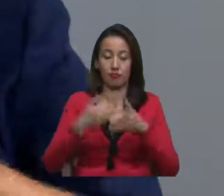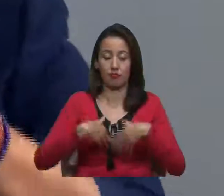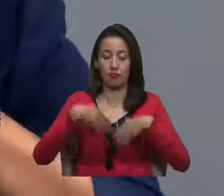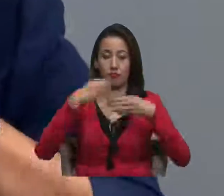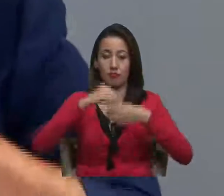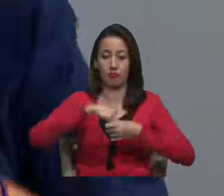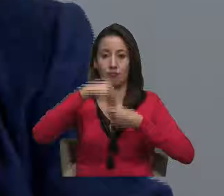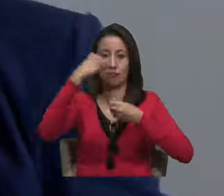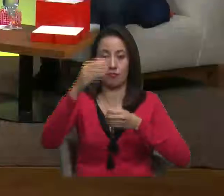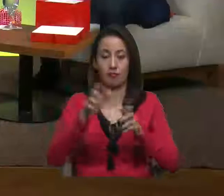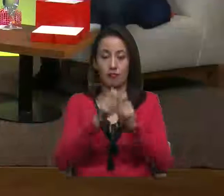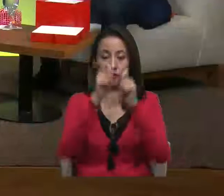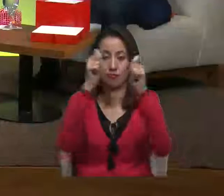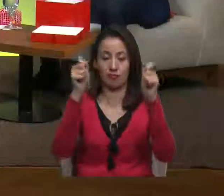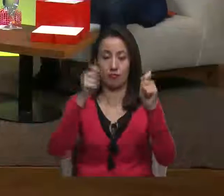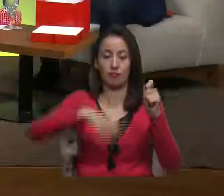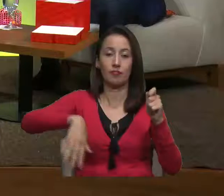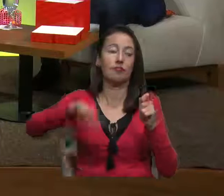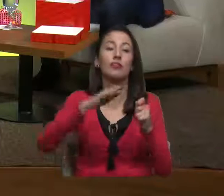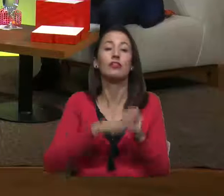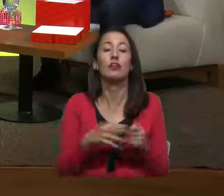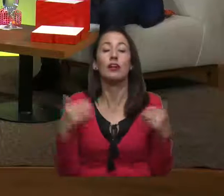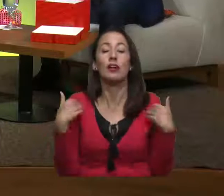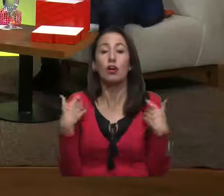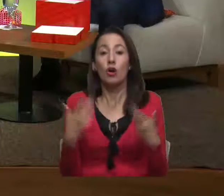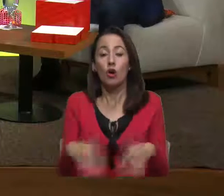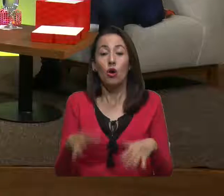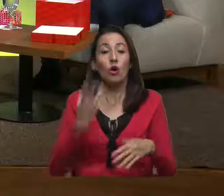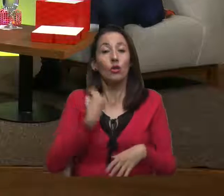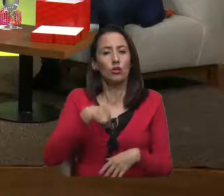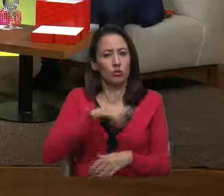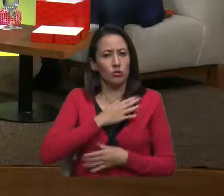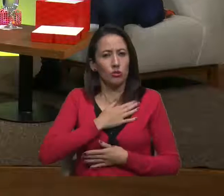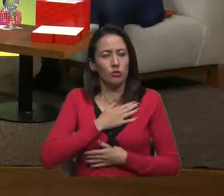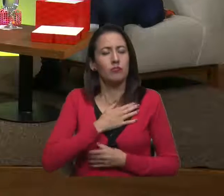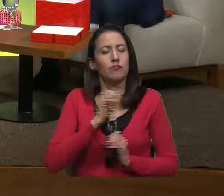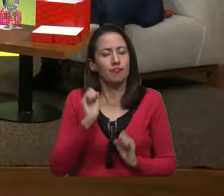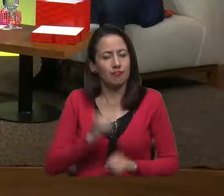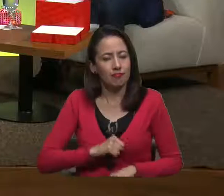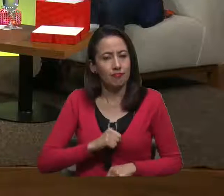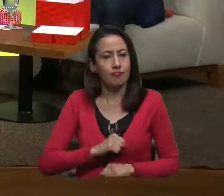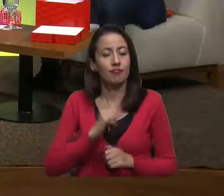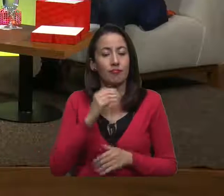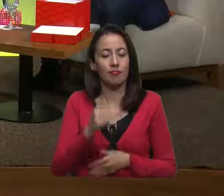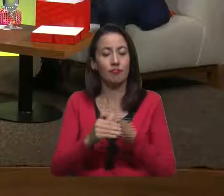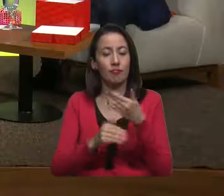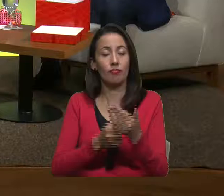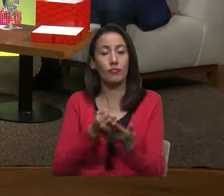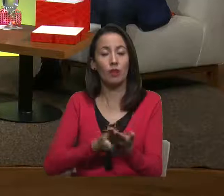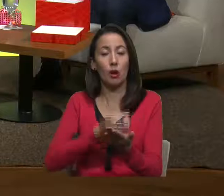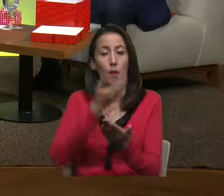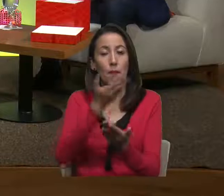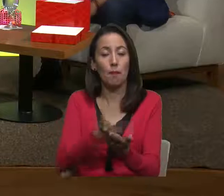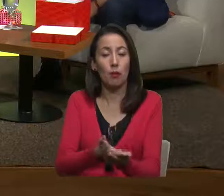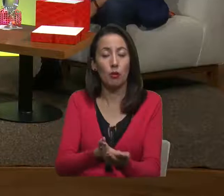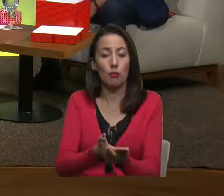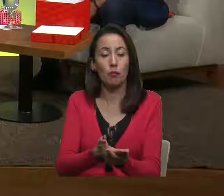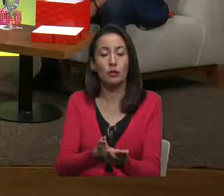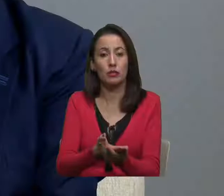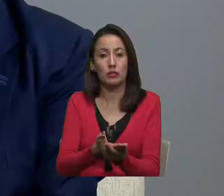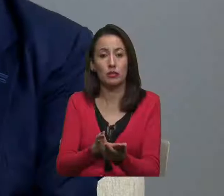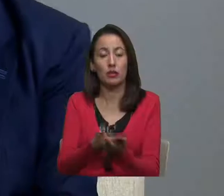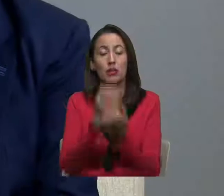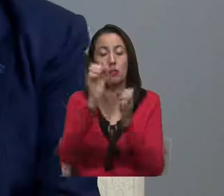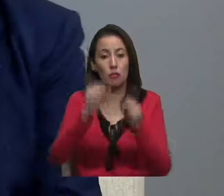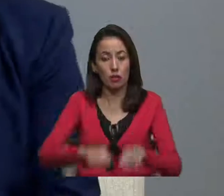vuelvo a mostrar así con las tablas de atrás por lo tanto con nosotros vamos a desarrollar una propuesta para llenar está